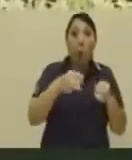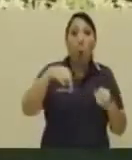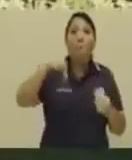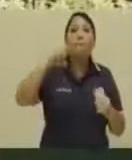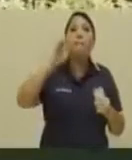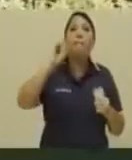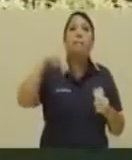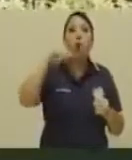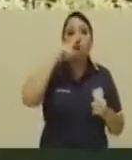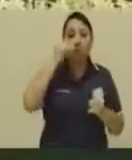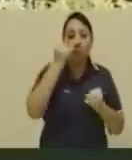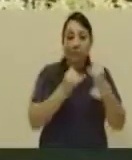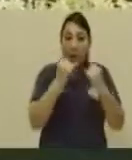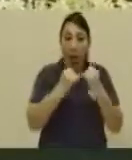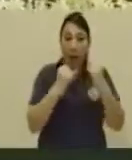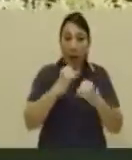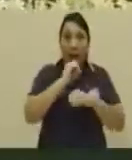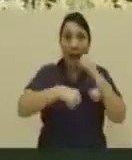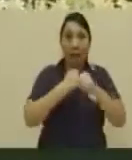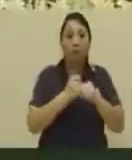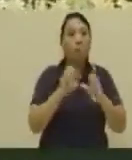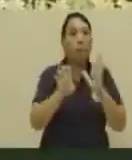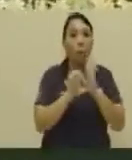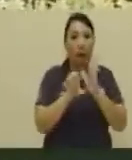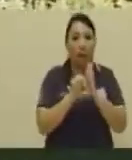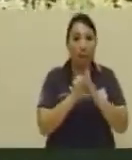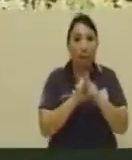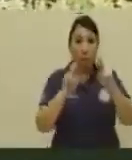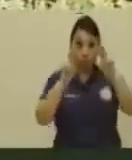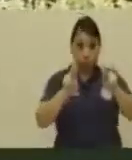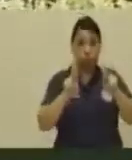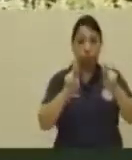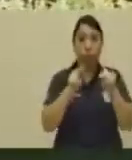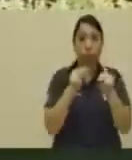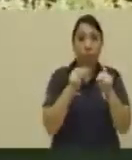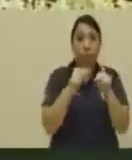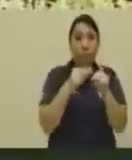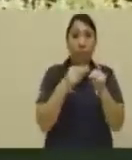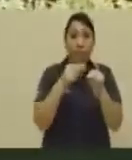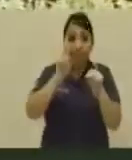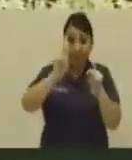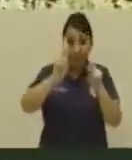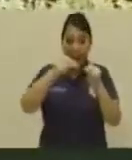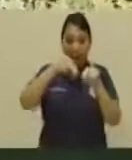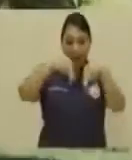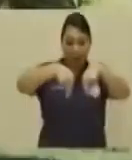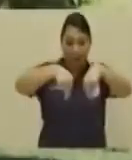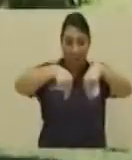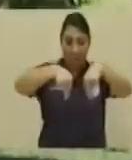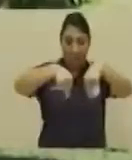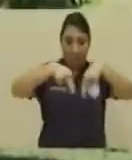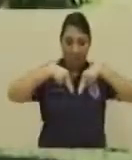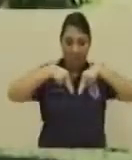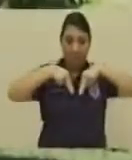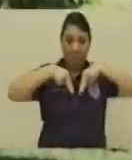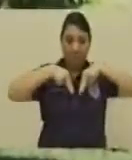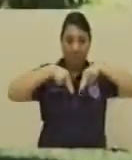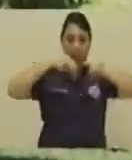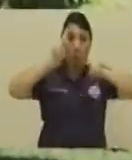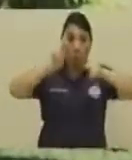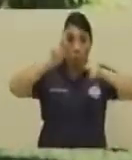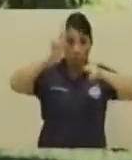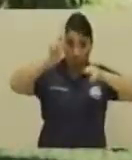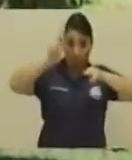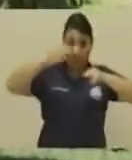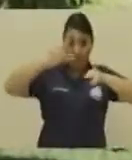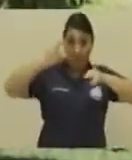pronto finalizaremos el año. Pronto vamos a hacer números 2 en cada mano y los vamos a llevar a cruzarlos en forma de X frente a nuestro